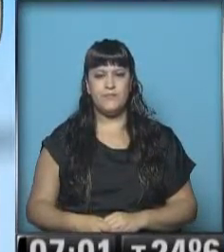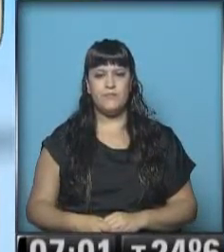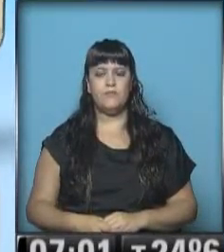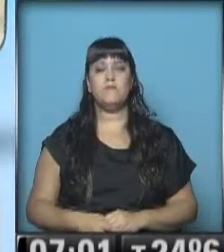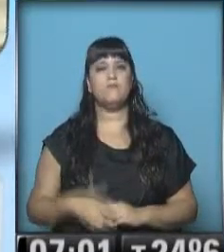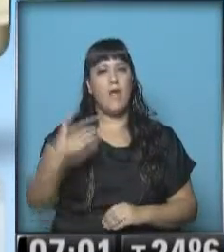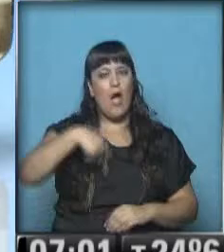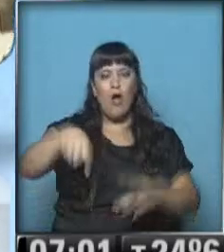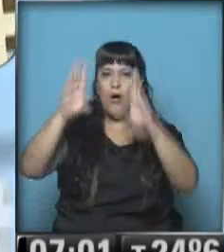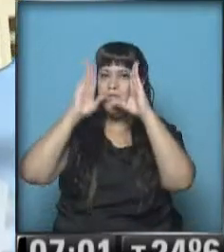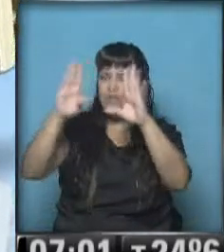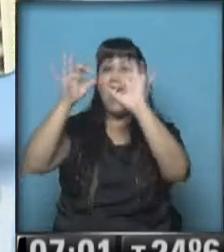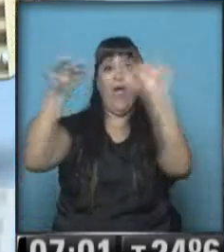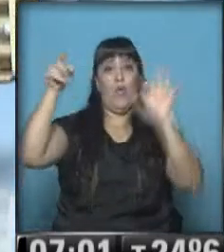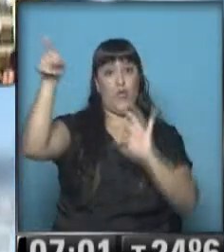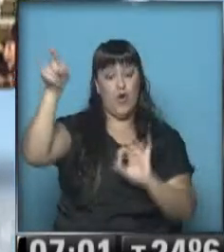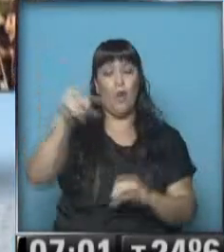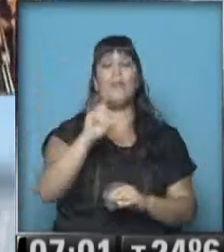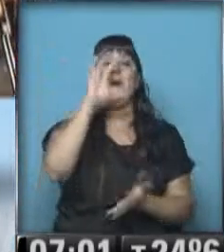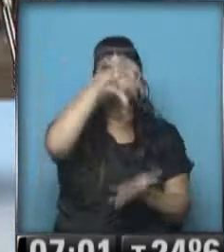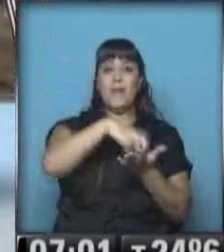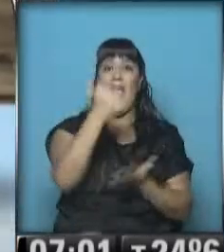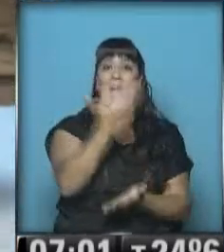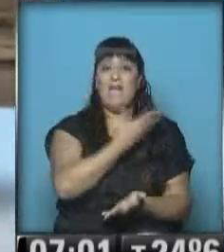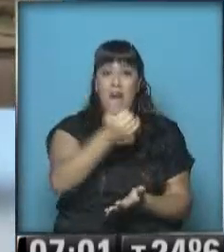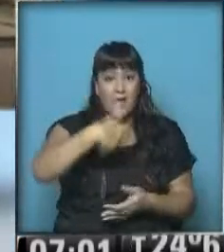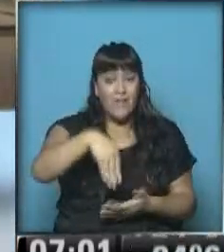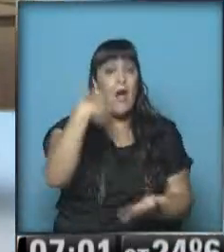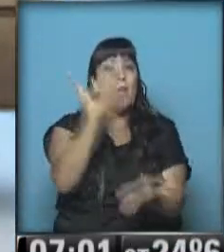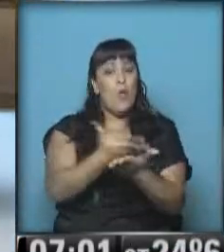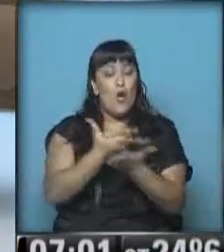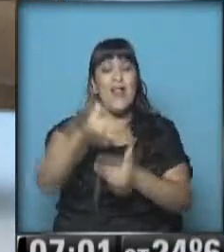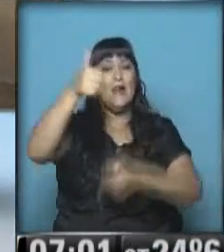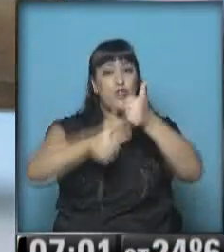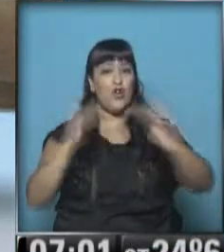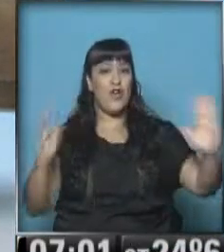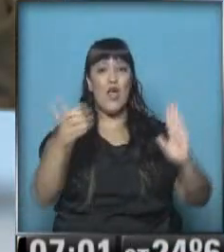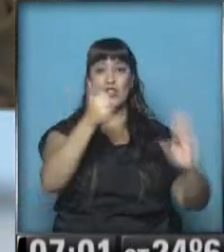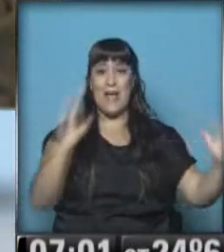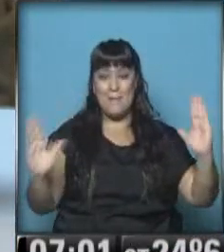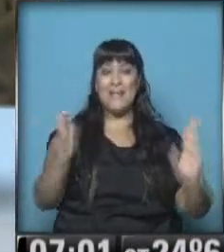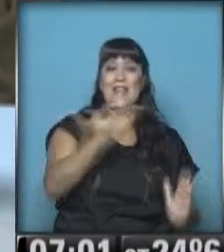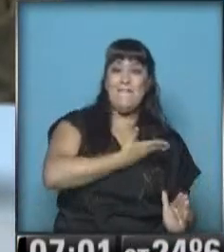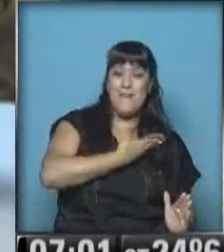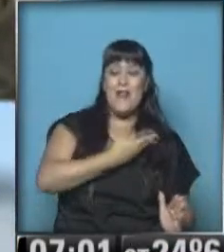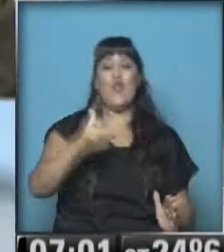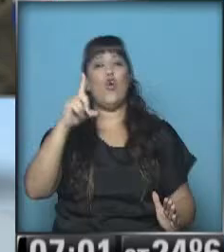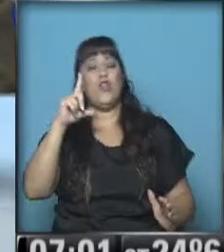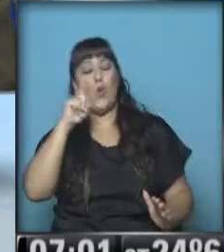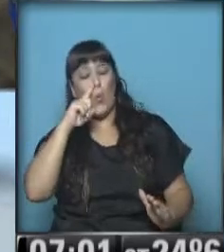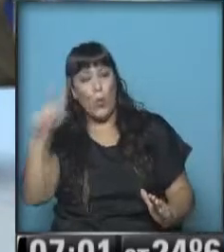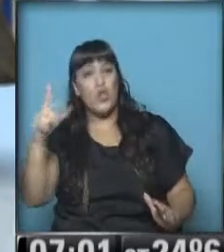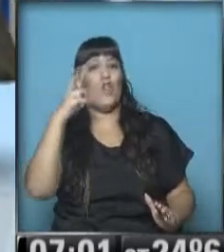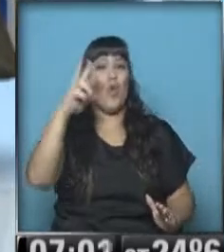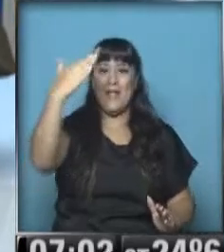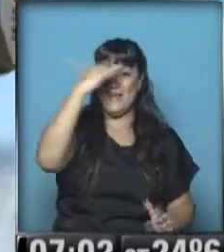Con los ojos puestos en Europa, la AFA propondrá jugar un torneo de 6 meses entre febrero y junio de 2015 con los 30